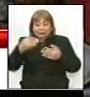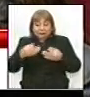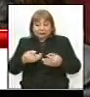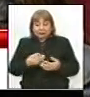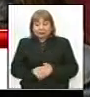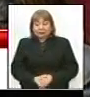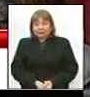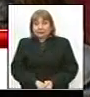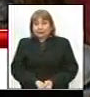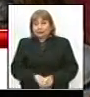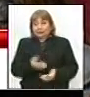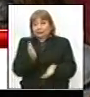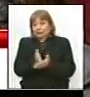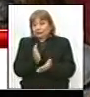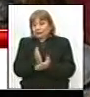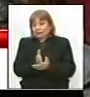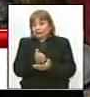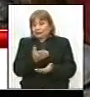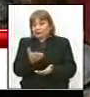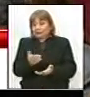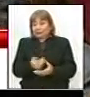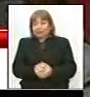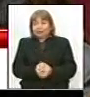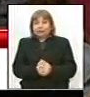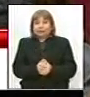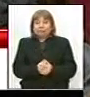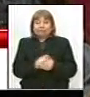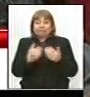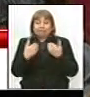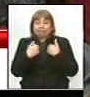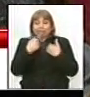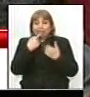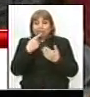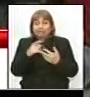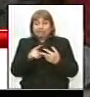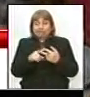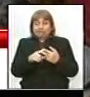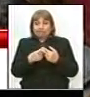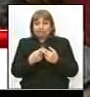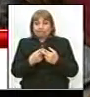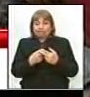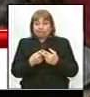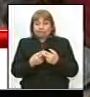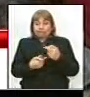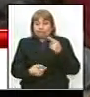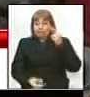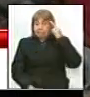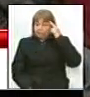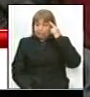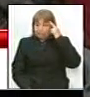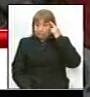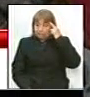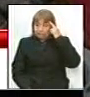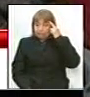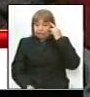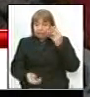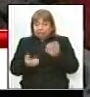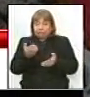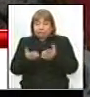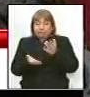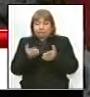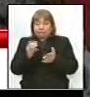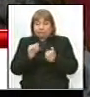sanción del proceso sancionatorio tiene que establecer el principio de razonabilidad y de proporcionalidad